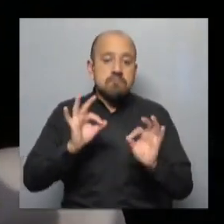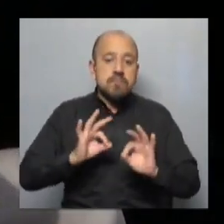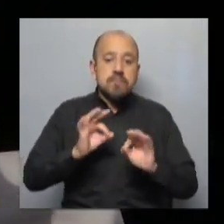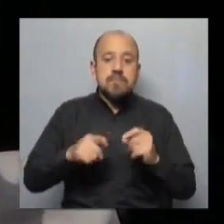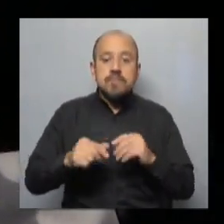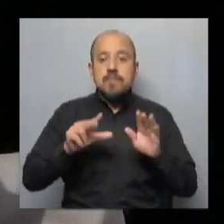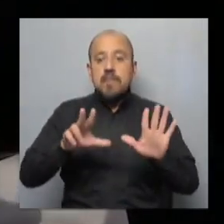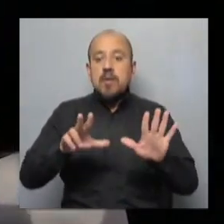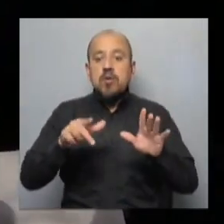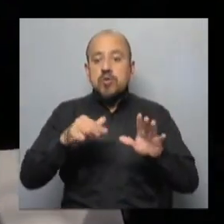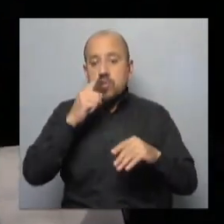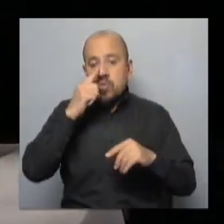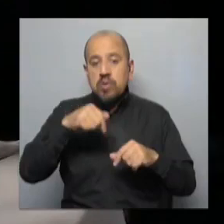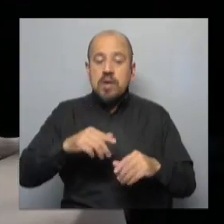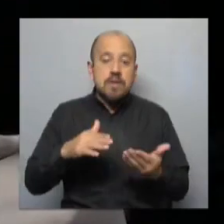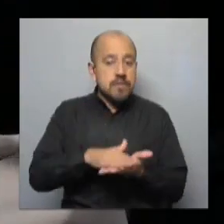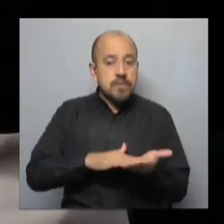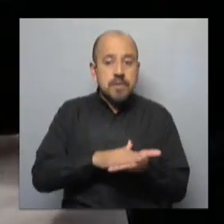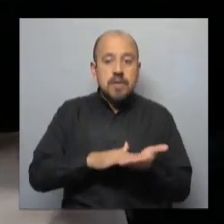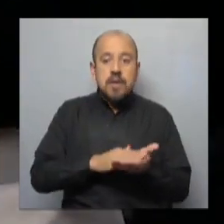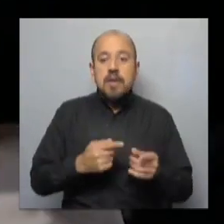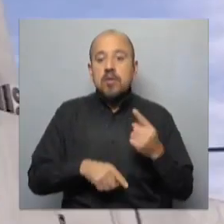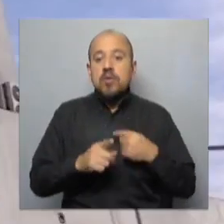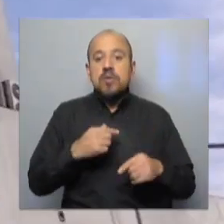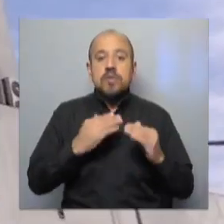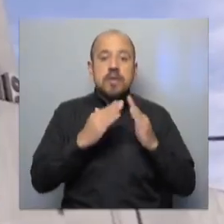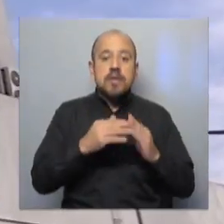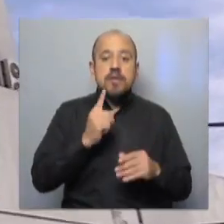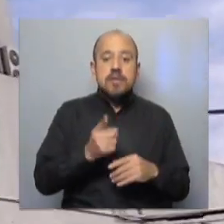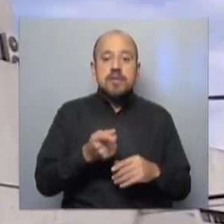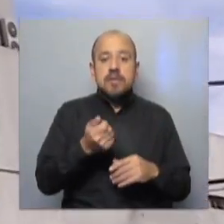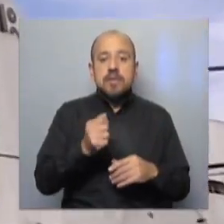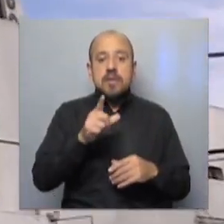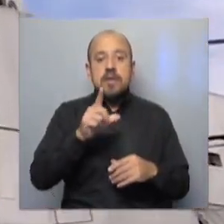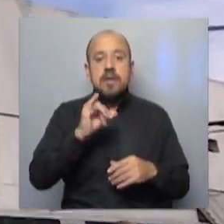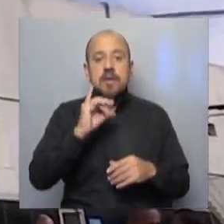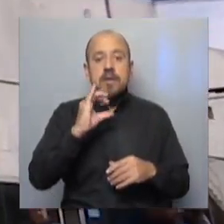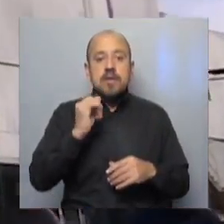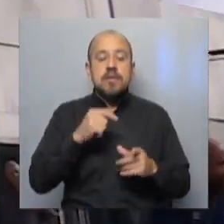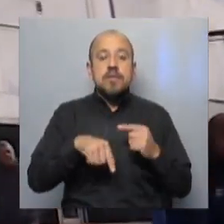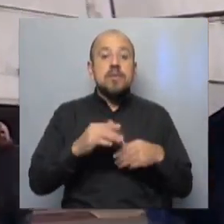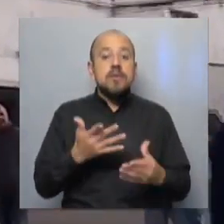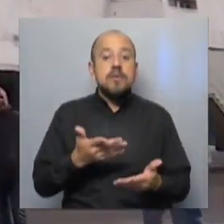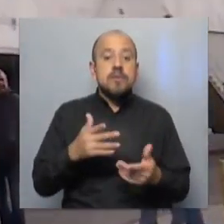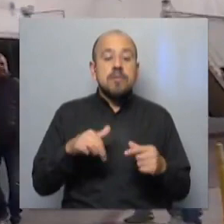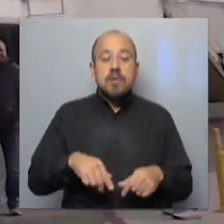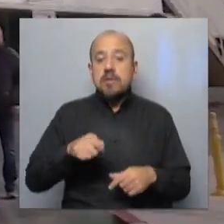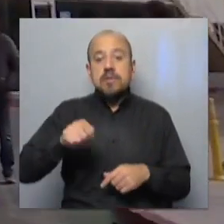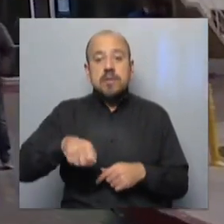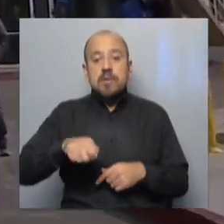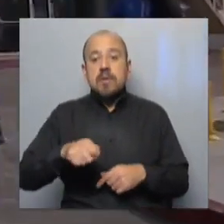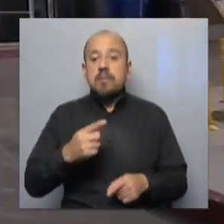dicen que el 8 acá no tiene que haber nadie o sea que casa galicia tiene que quedar completamente desolada para que ese remate así